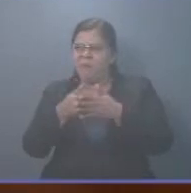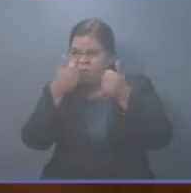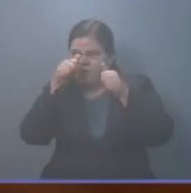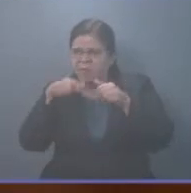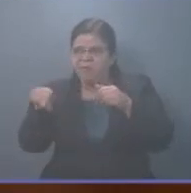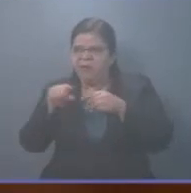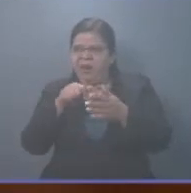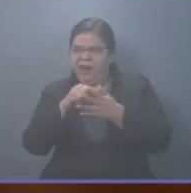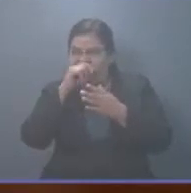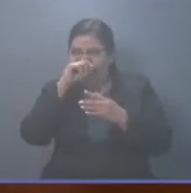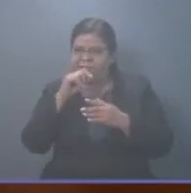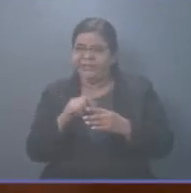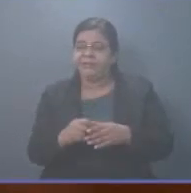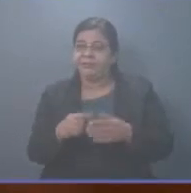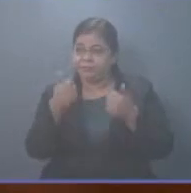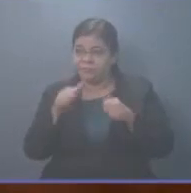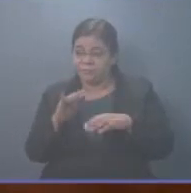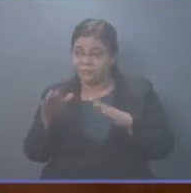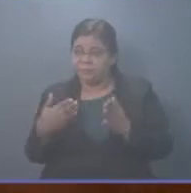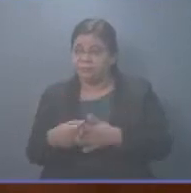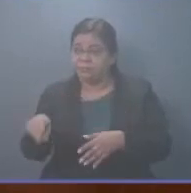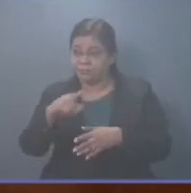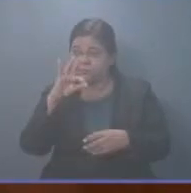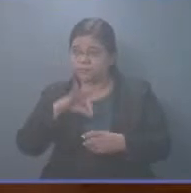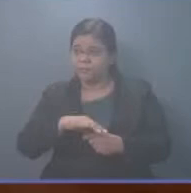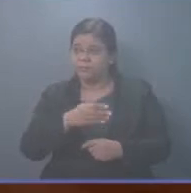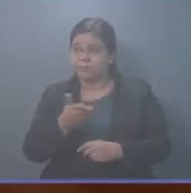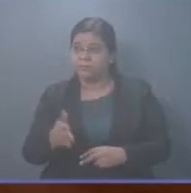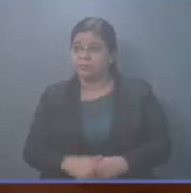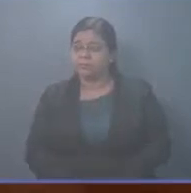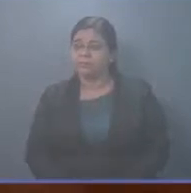con la propuesta del equipo técnico, favor emitir su voto.